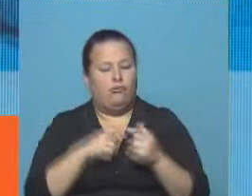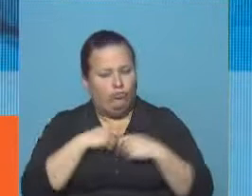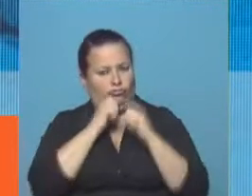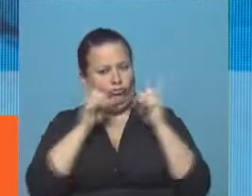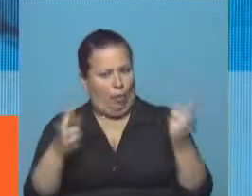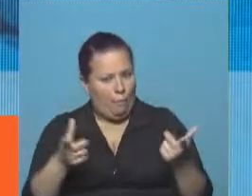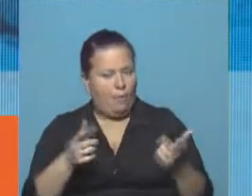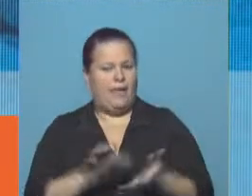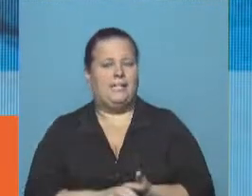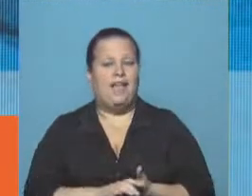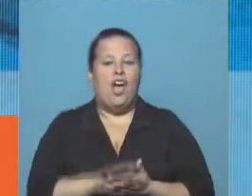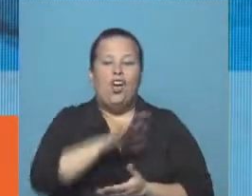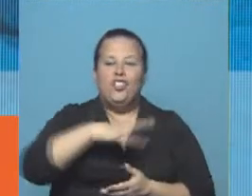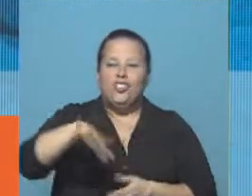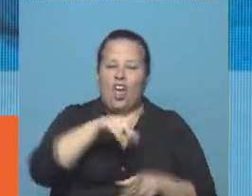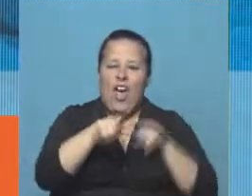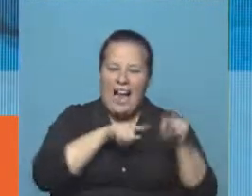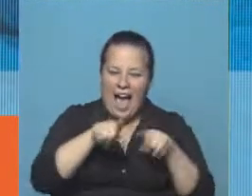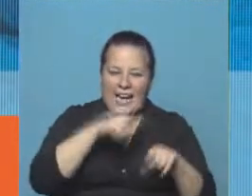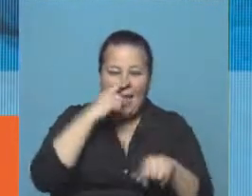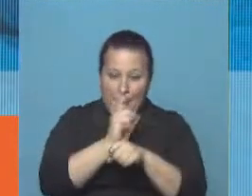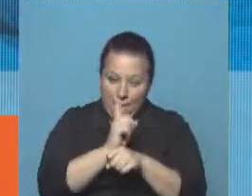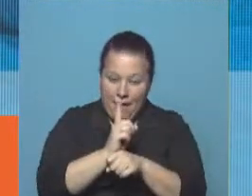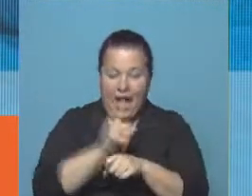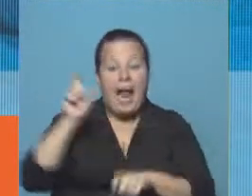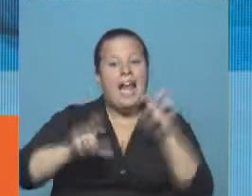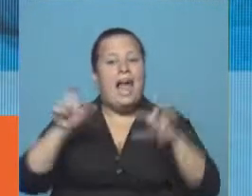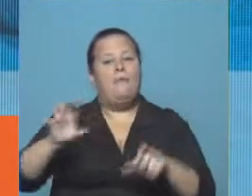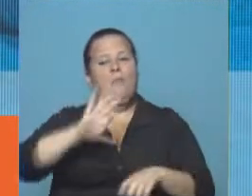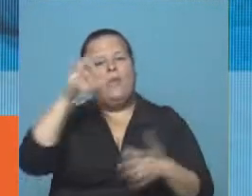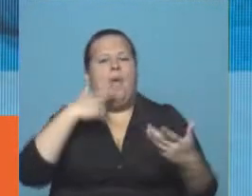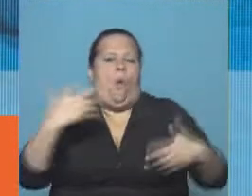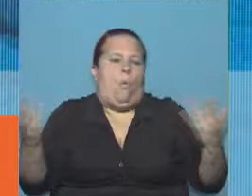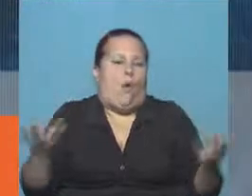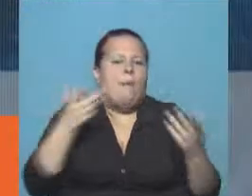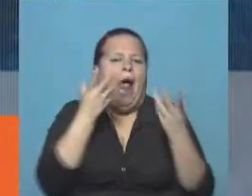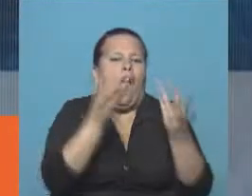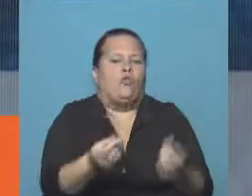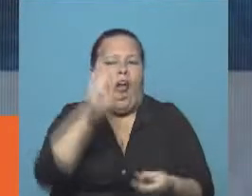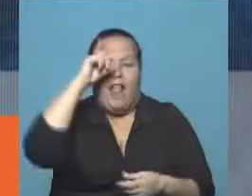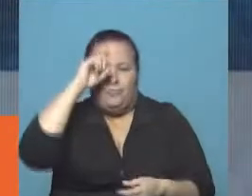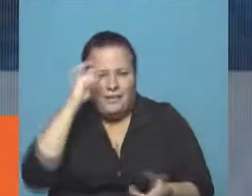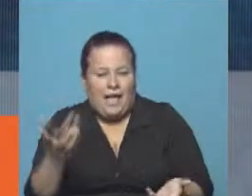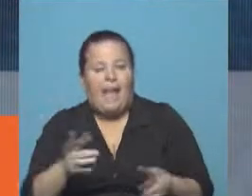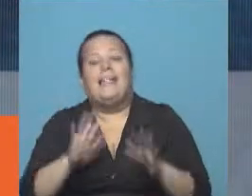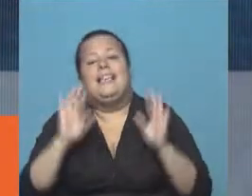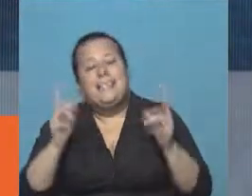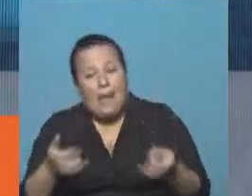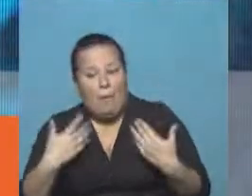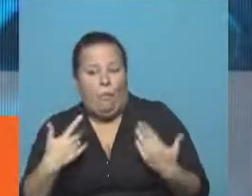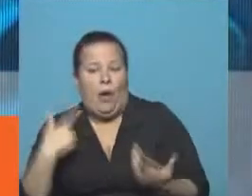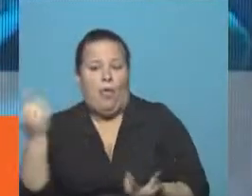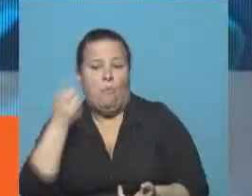asombra que detrás de estas carreras de galgo, que mucha gente en el interior dice, bueno, pero si eso a beneficio del hospital, bueno, también podríamos